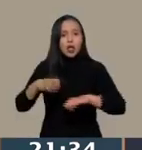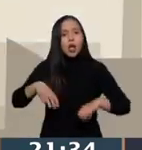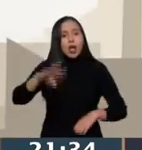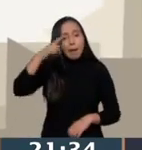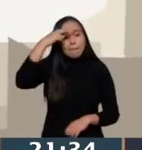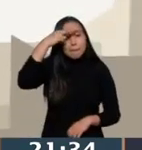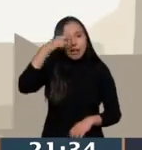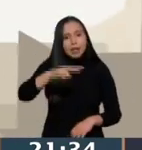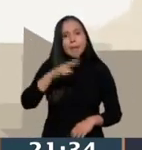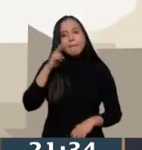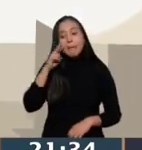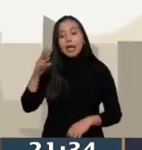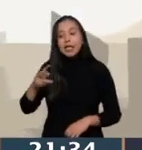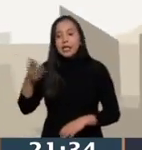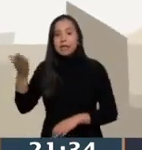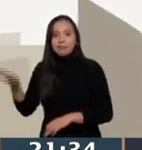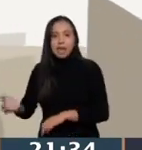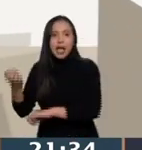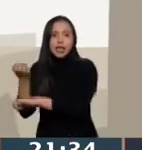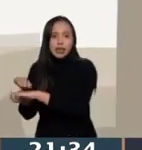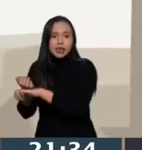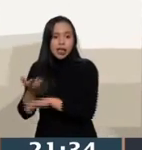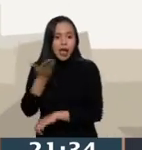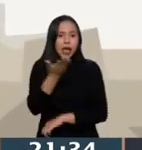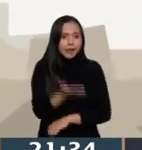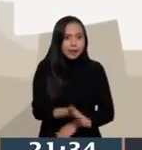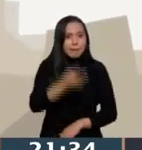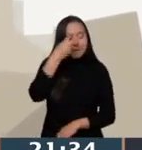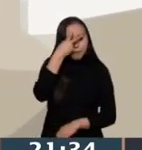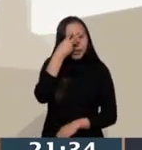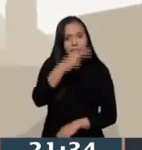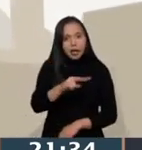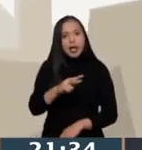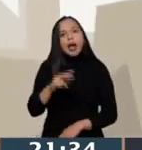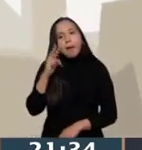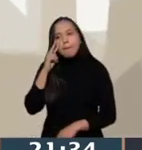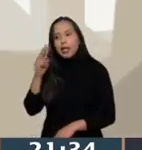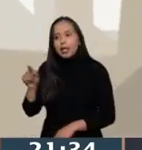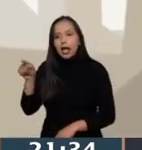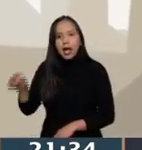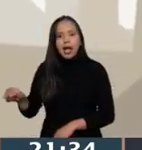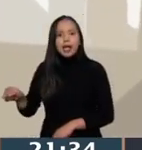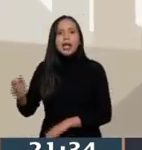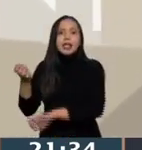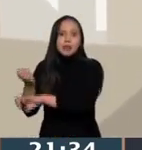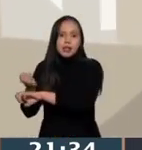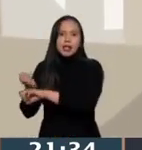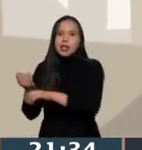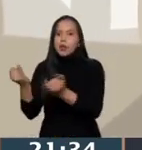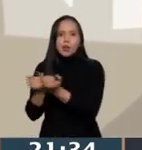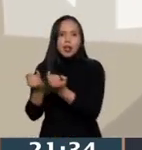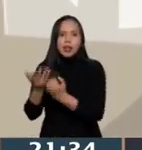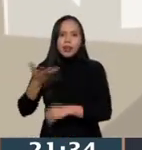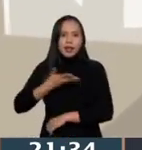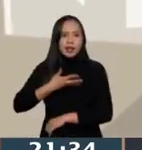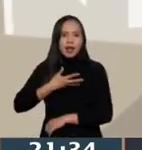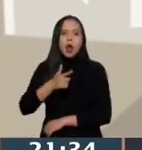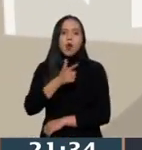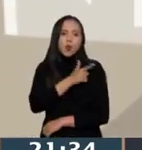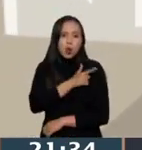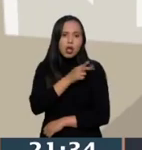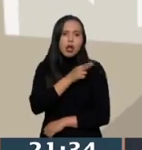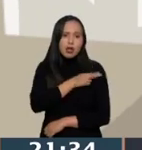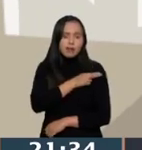Estados Unidos y el de México. Y también hay que decir que Estados Unidos también tiene una Guardia Nacional. Se